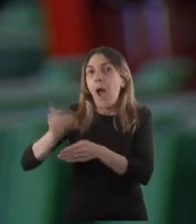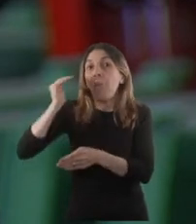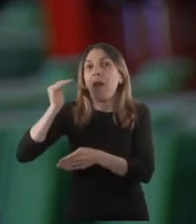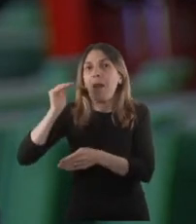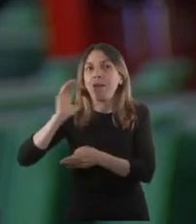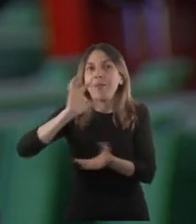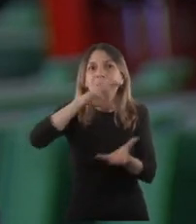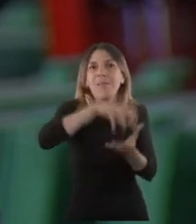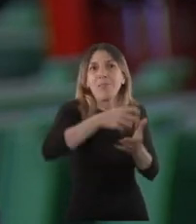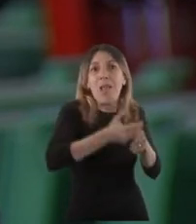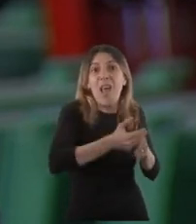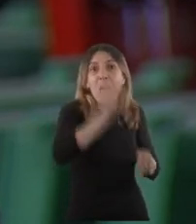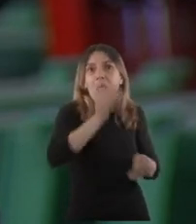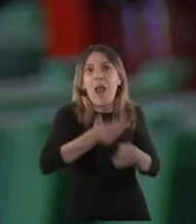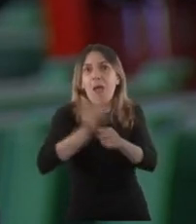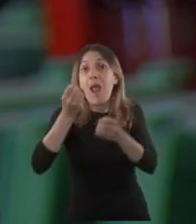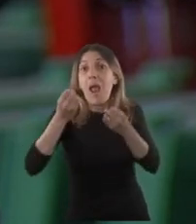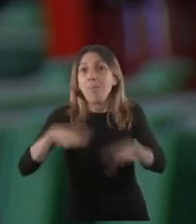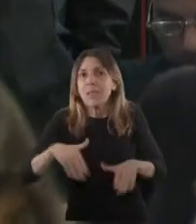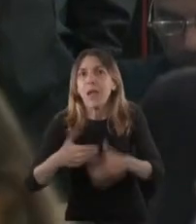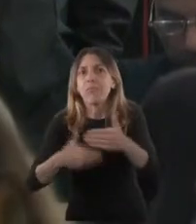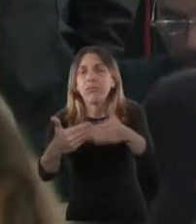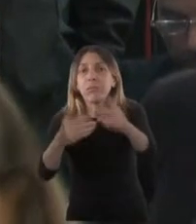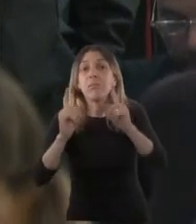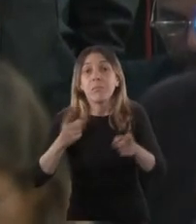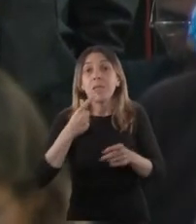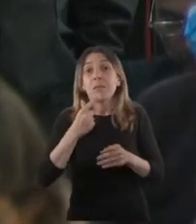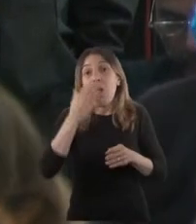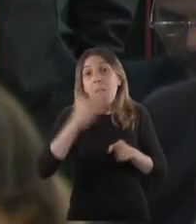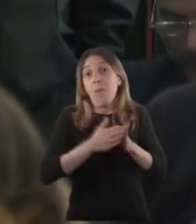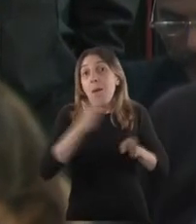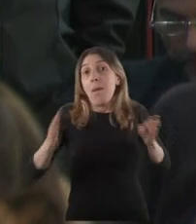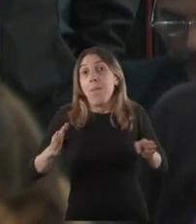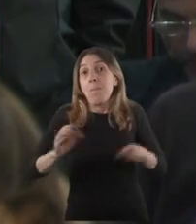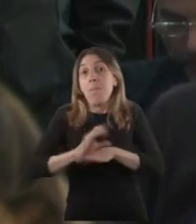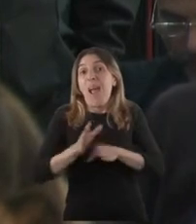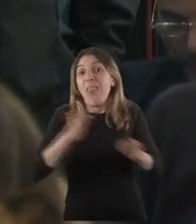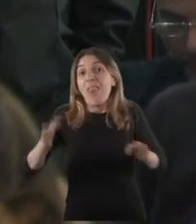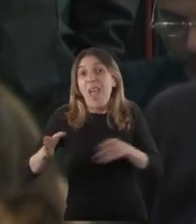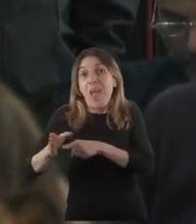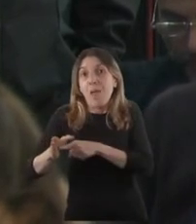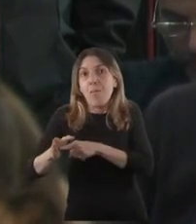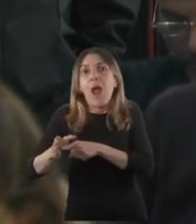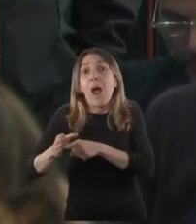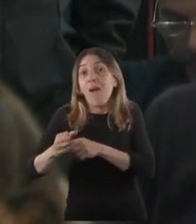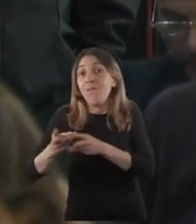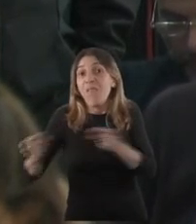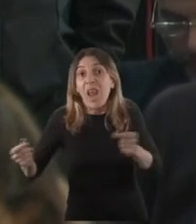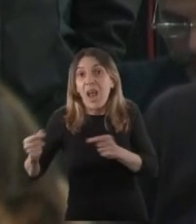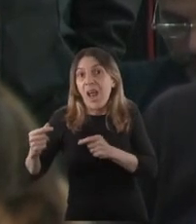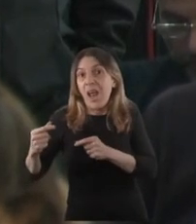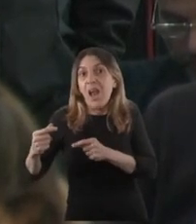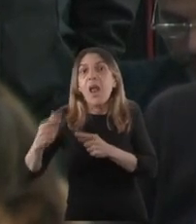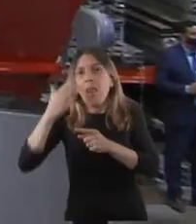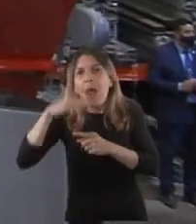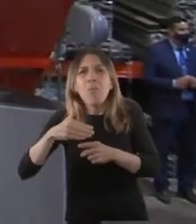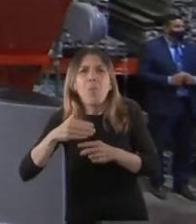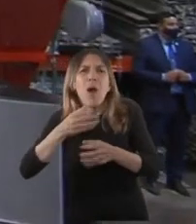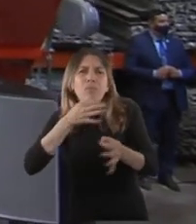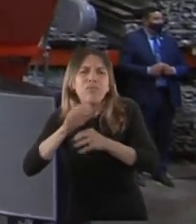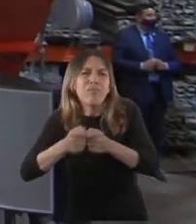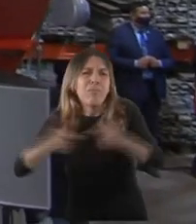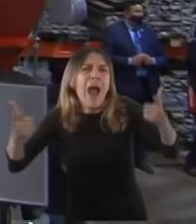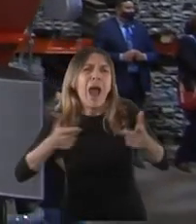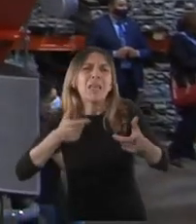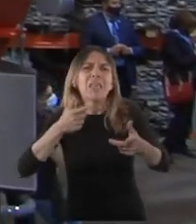la explosión que luego de la pandemia se dio en la venta de maquinaria agrícola, venta